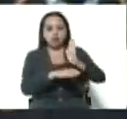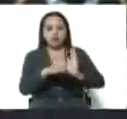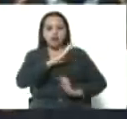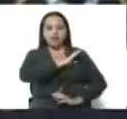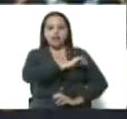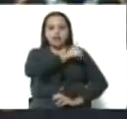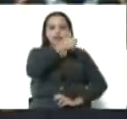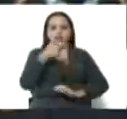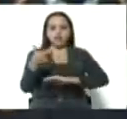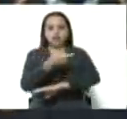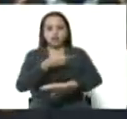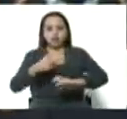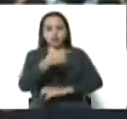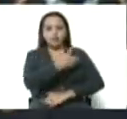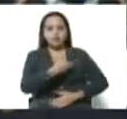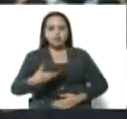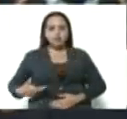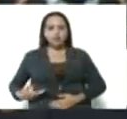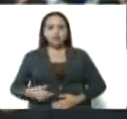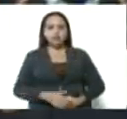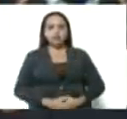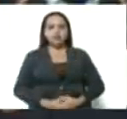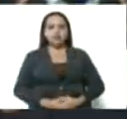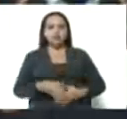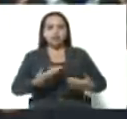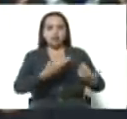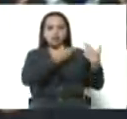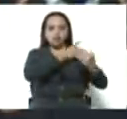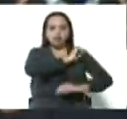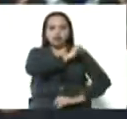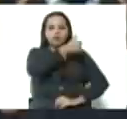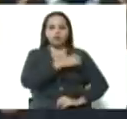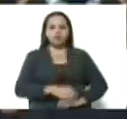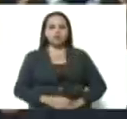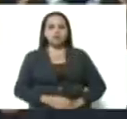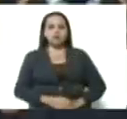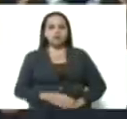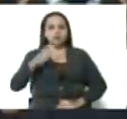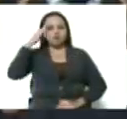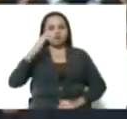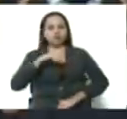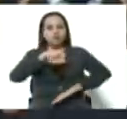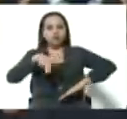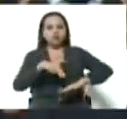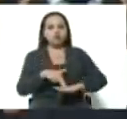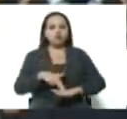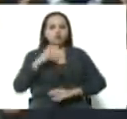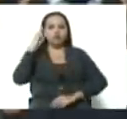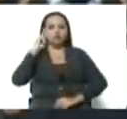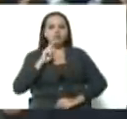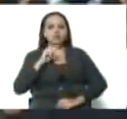estado y de gobierno presidente y comandante en jefe de la fuerza armada nacional bolivariana